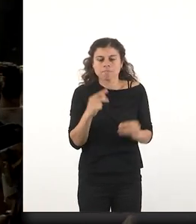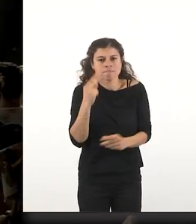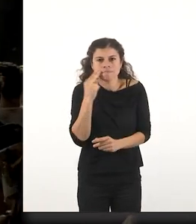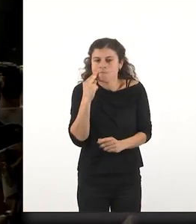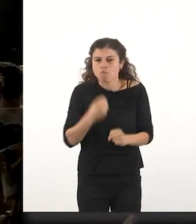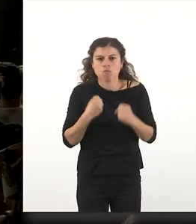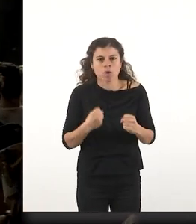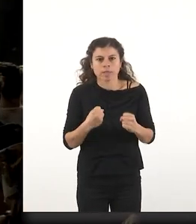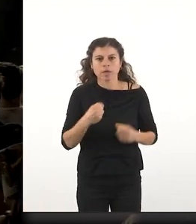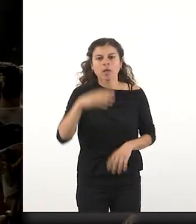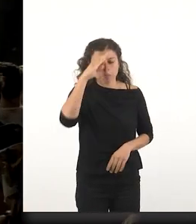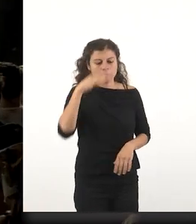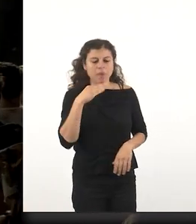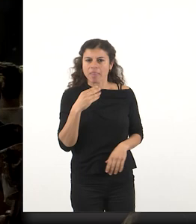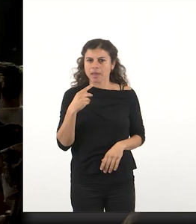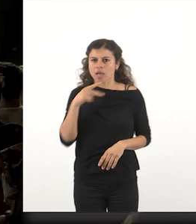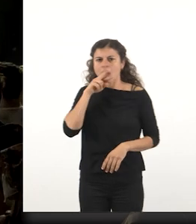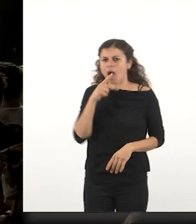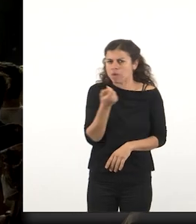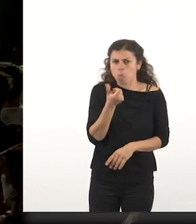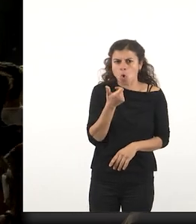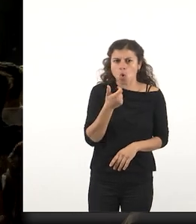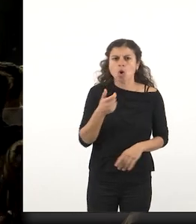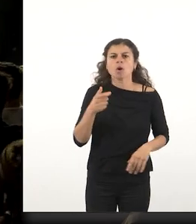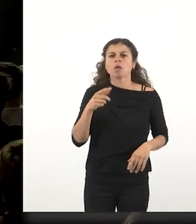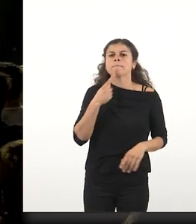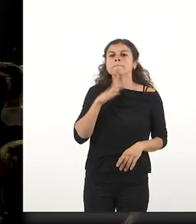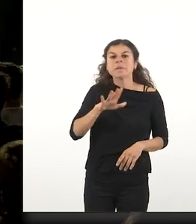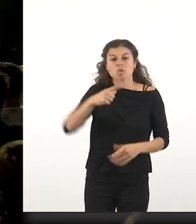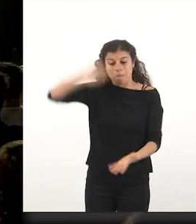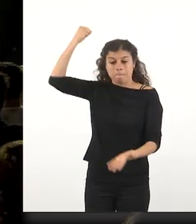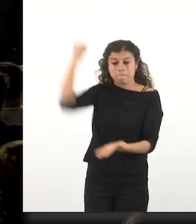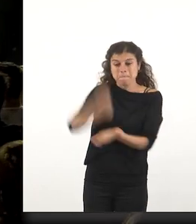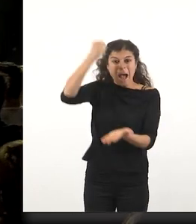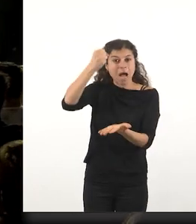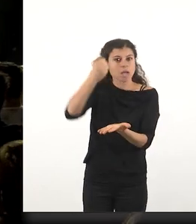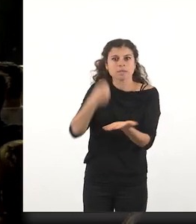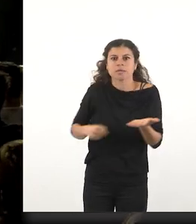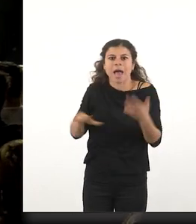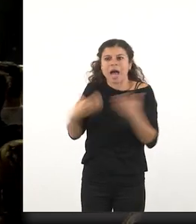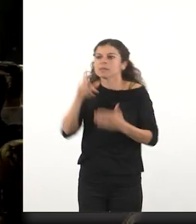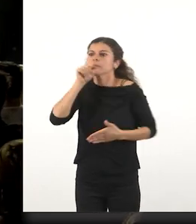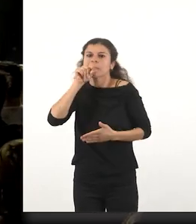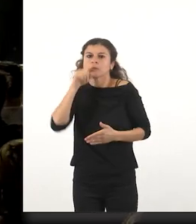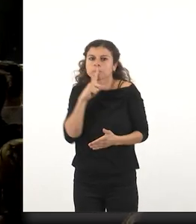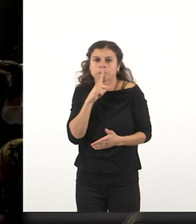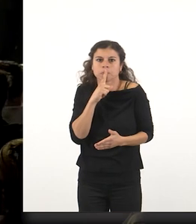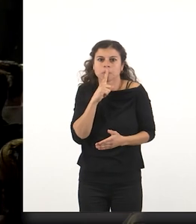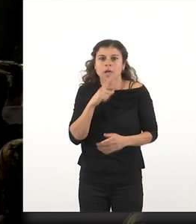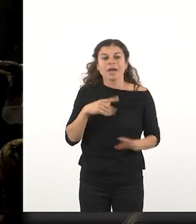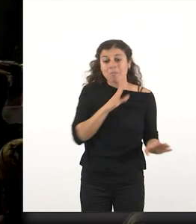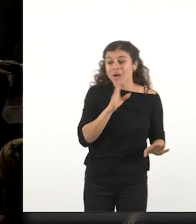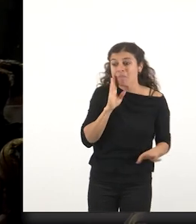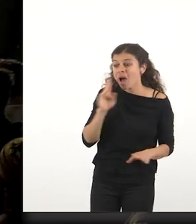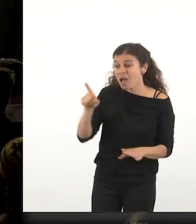yo es que soy de poca palabra. Pero mi padre pega un golpe en la mesa y hasta el canario deja de piar. Mamá, papá, ahí viene el príncipe, me está mirando a mí y